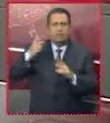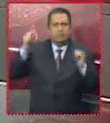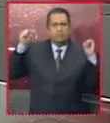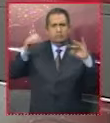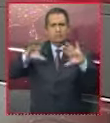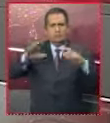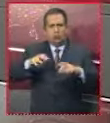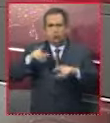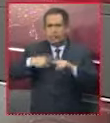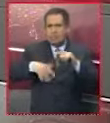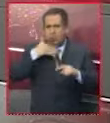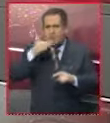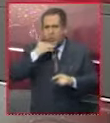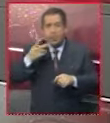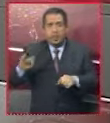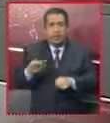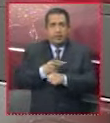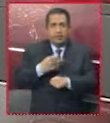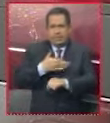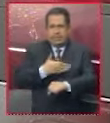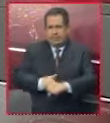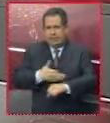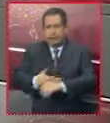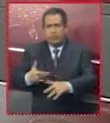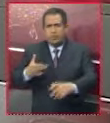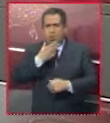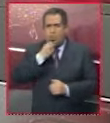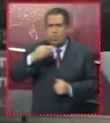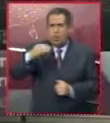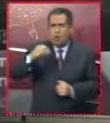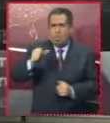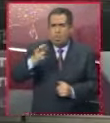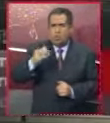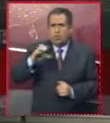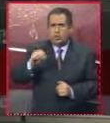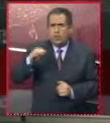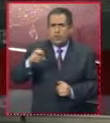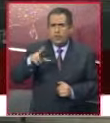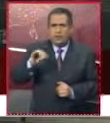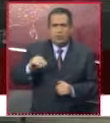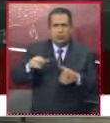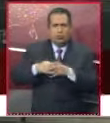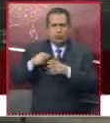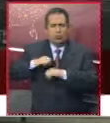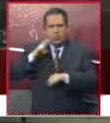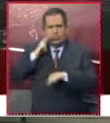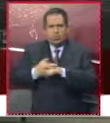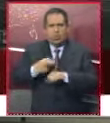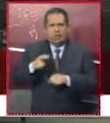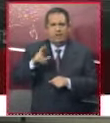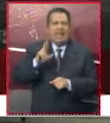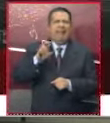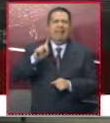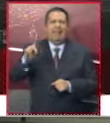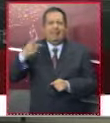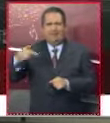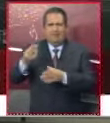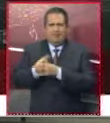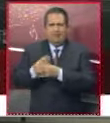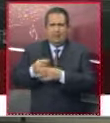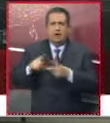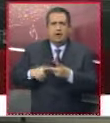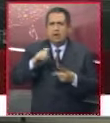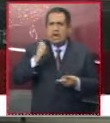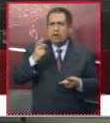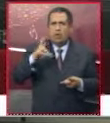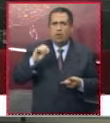anticorrupción en el Senado de la República, en la parte vespertina, Mauricio Merino Huerta de la Red por la Rendición de Cuentas y Eduardo Bohórquez López de Transparencia